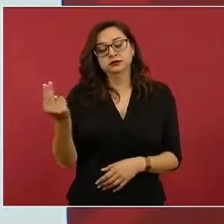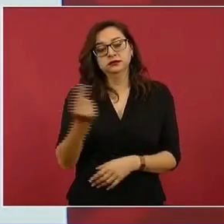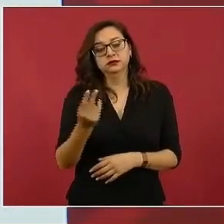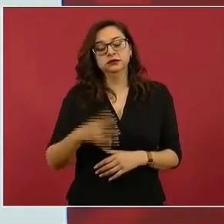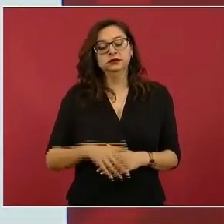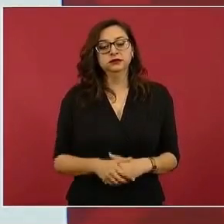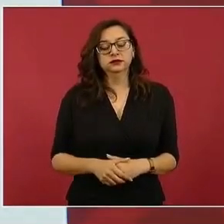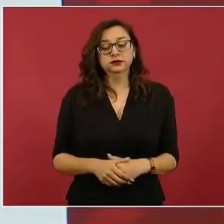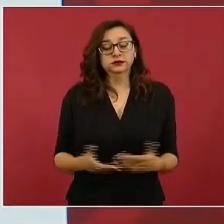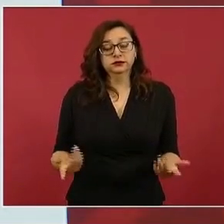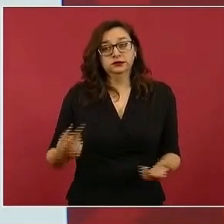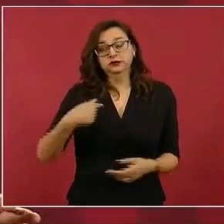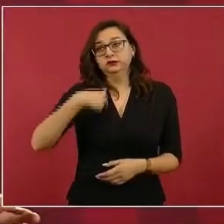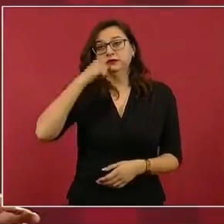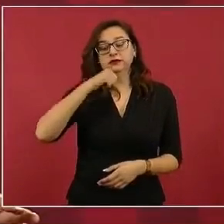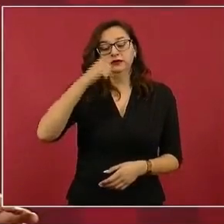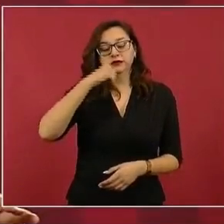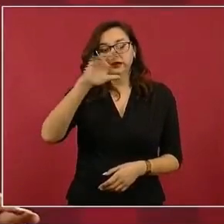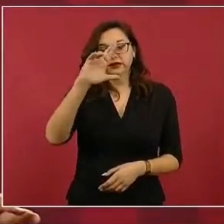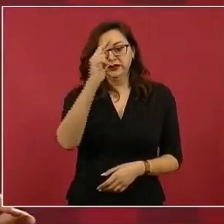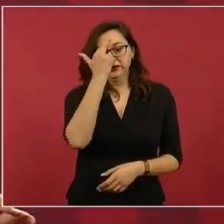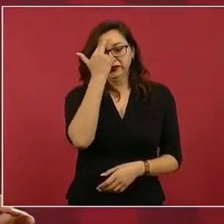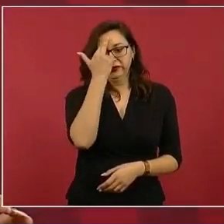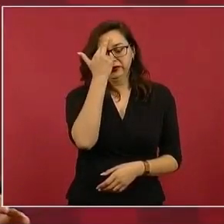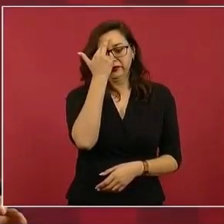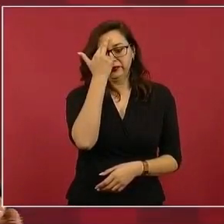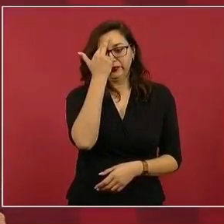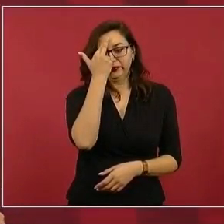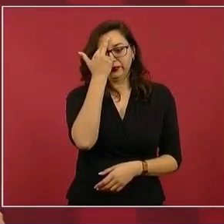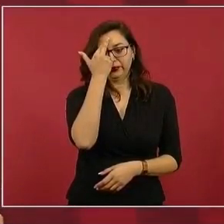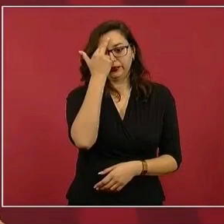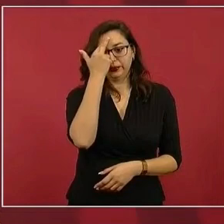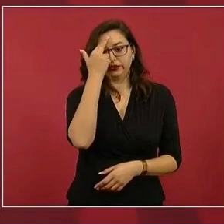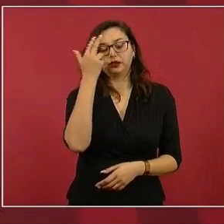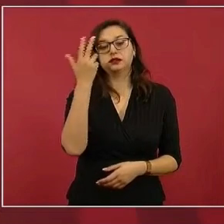voy a estar recordando que el